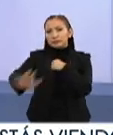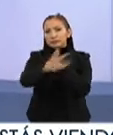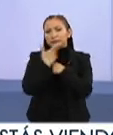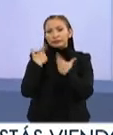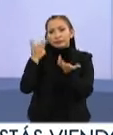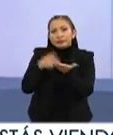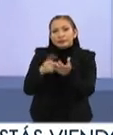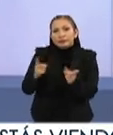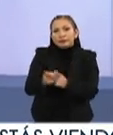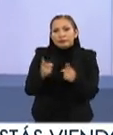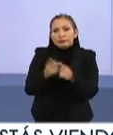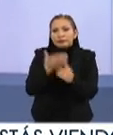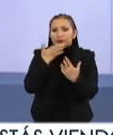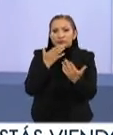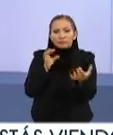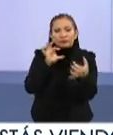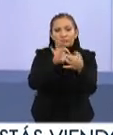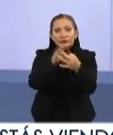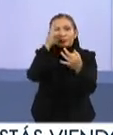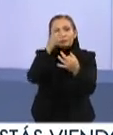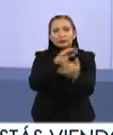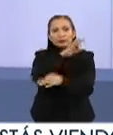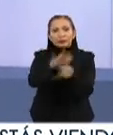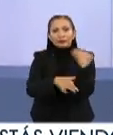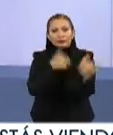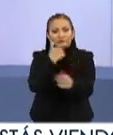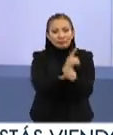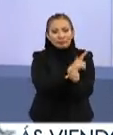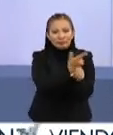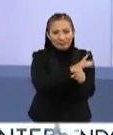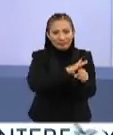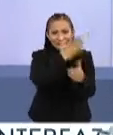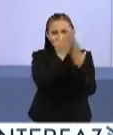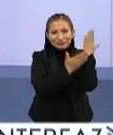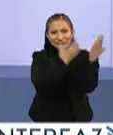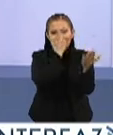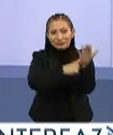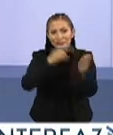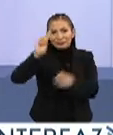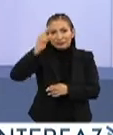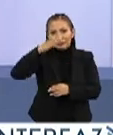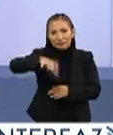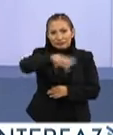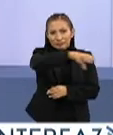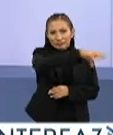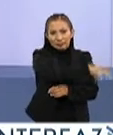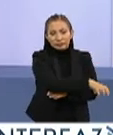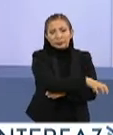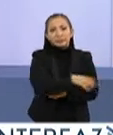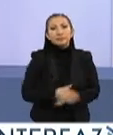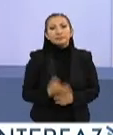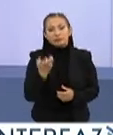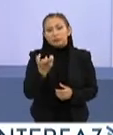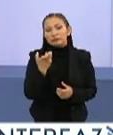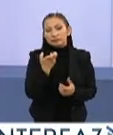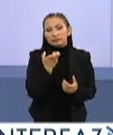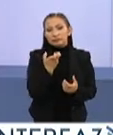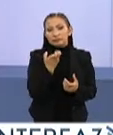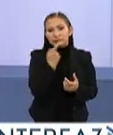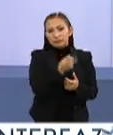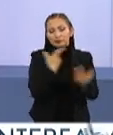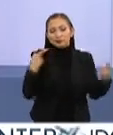de espacios adecuados para todas las carreras que se ofrecen en las universidades. Esto es una de